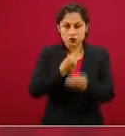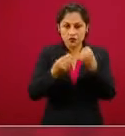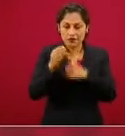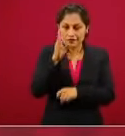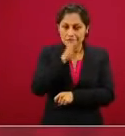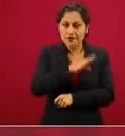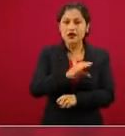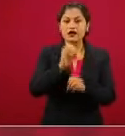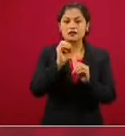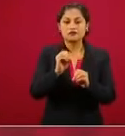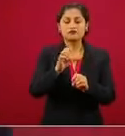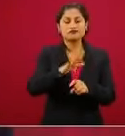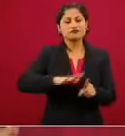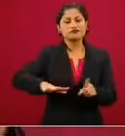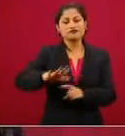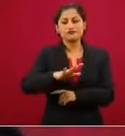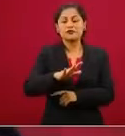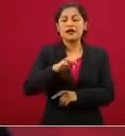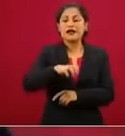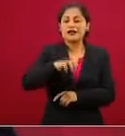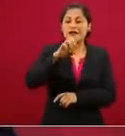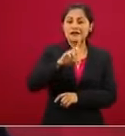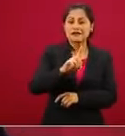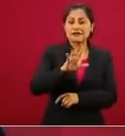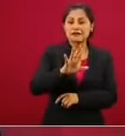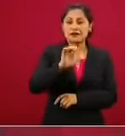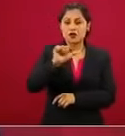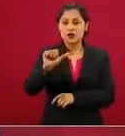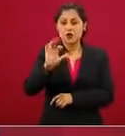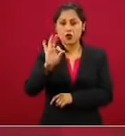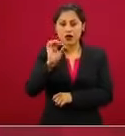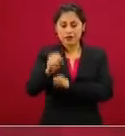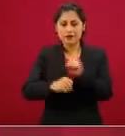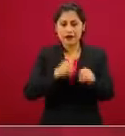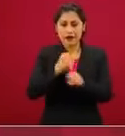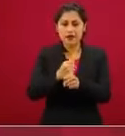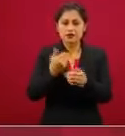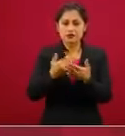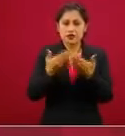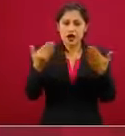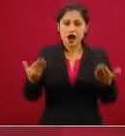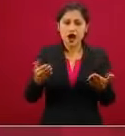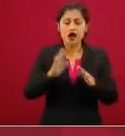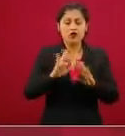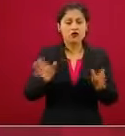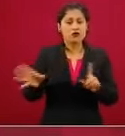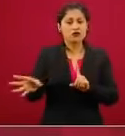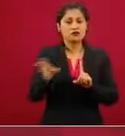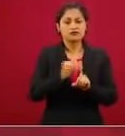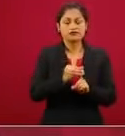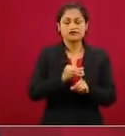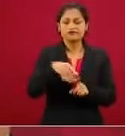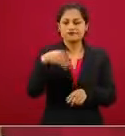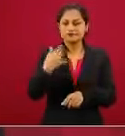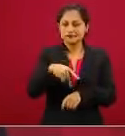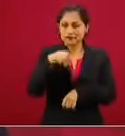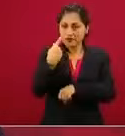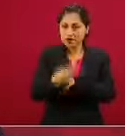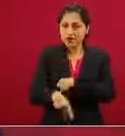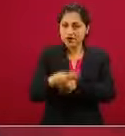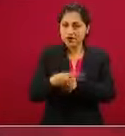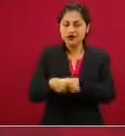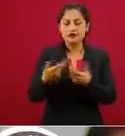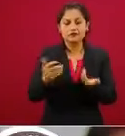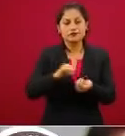de 35 o 40 años, hoy está cobrando una factura más con un evento agudo que podría uno pensar